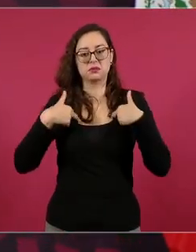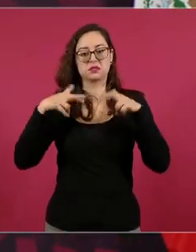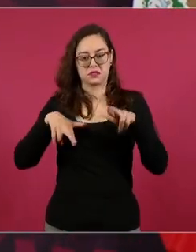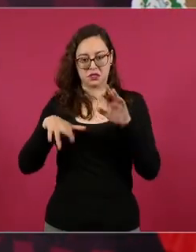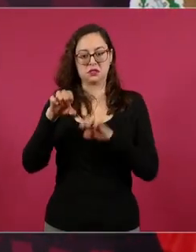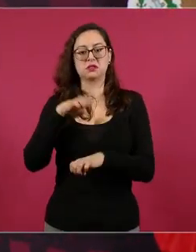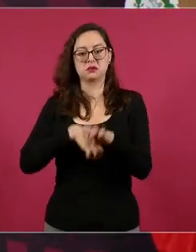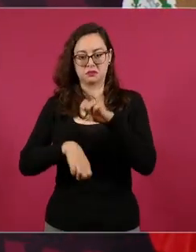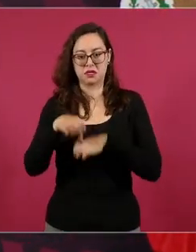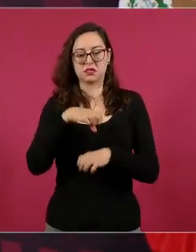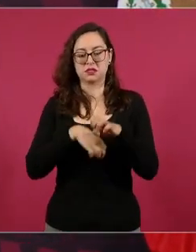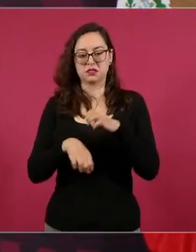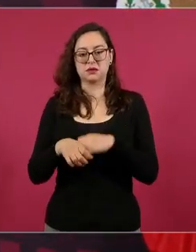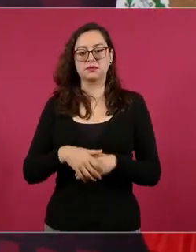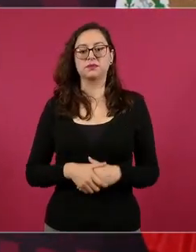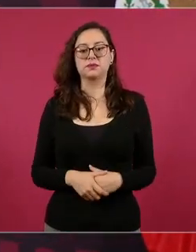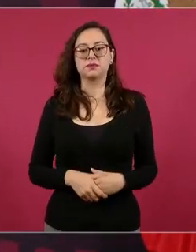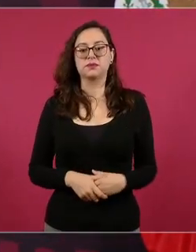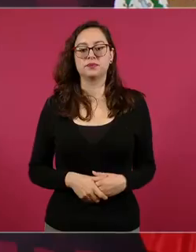empresarios,